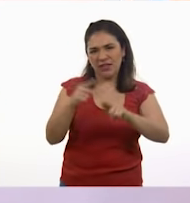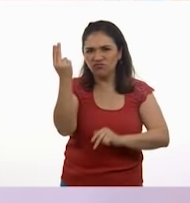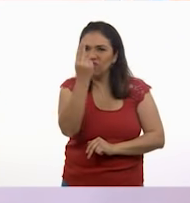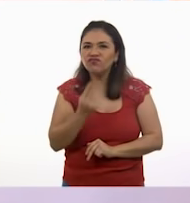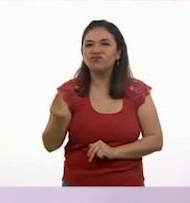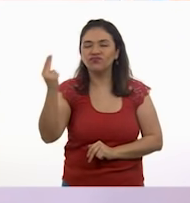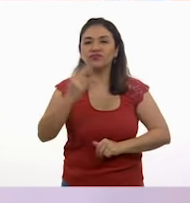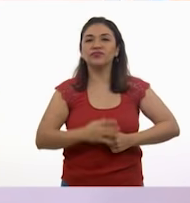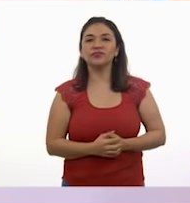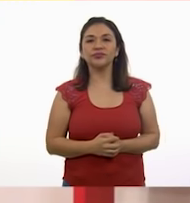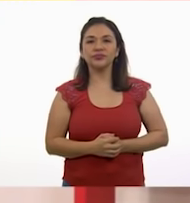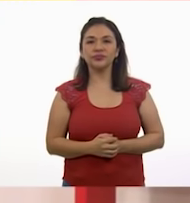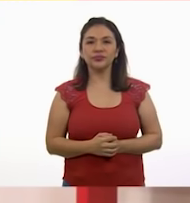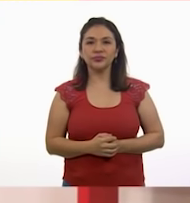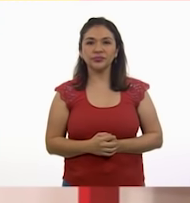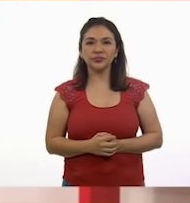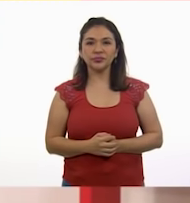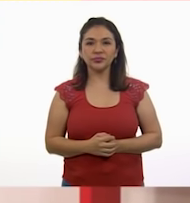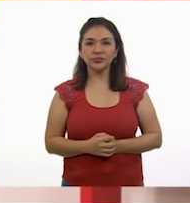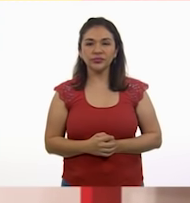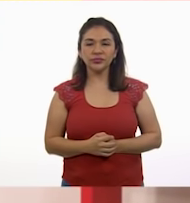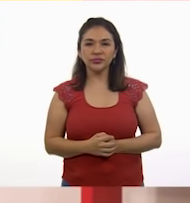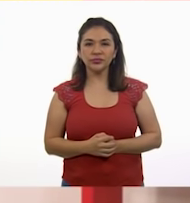grandes eran dotes